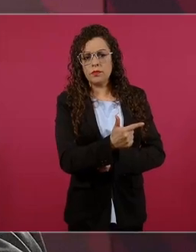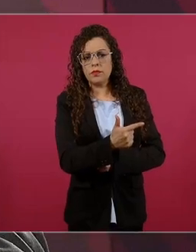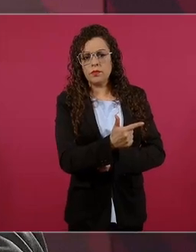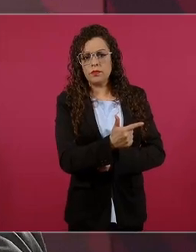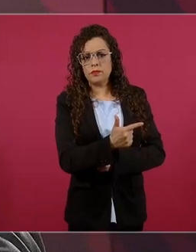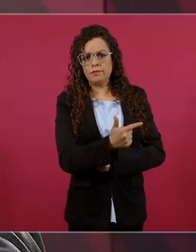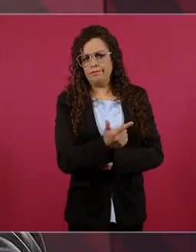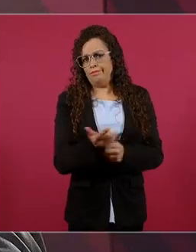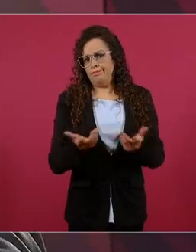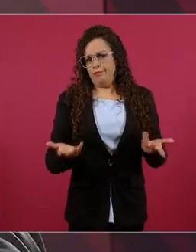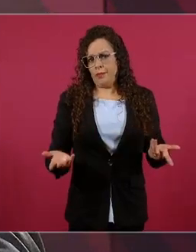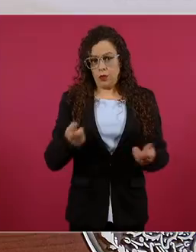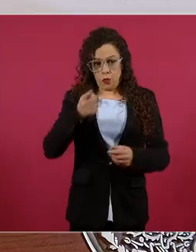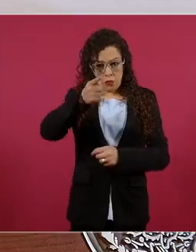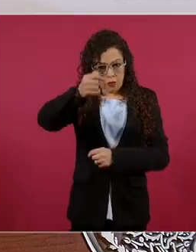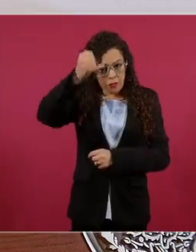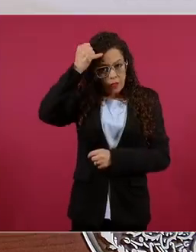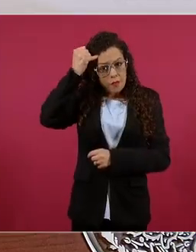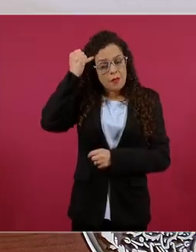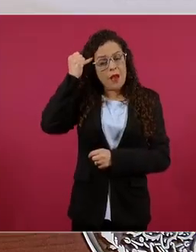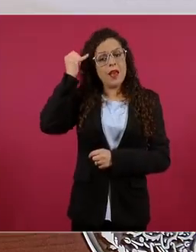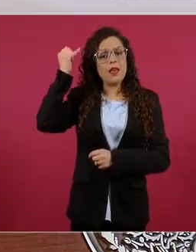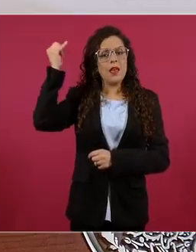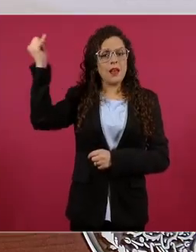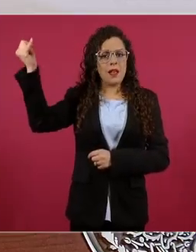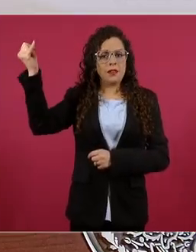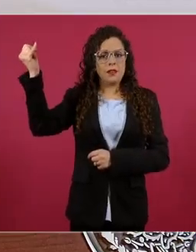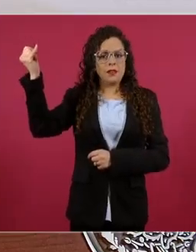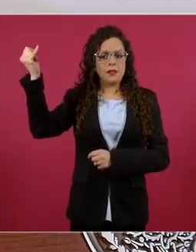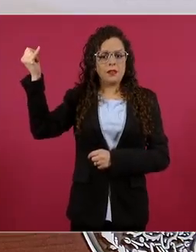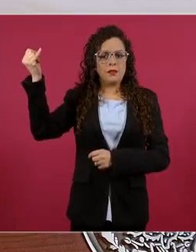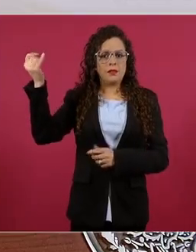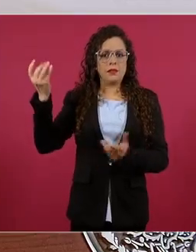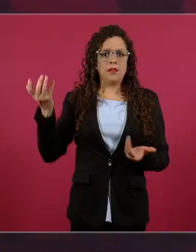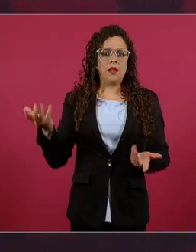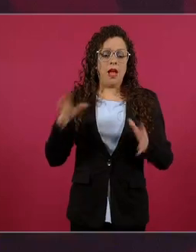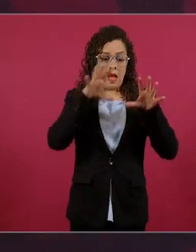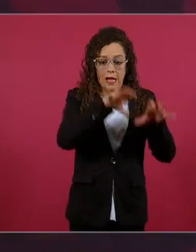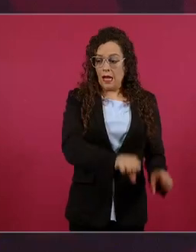Imagínense que un juez deje en libertad